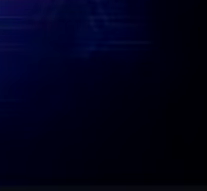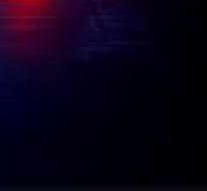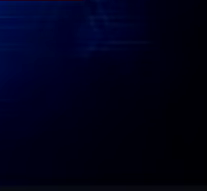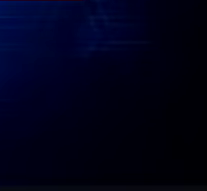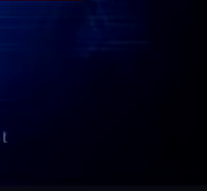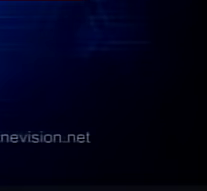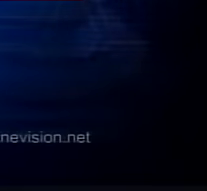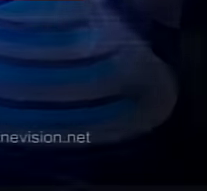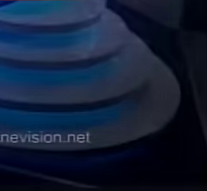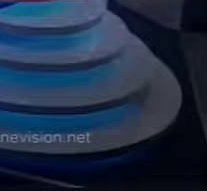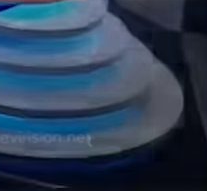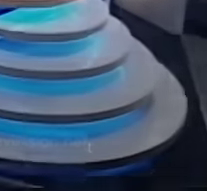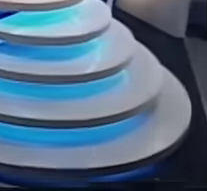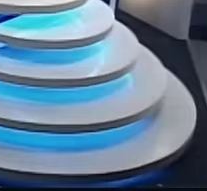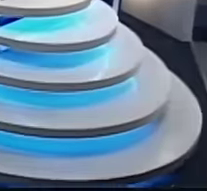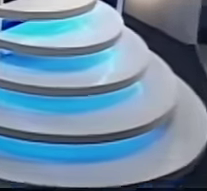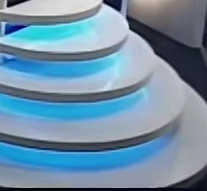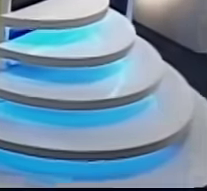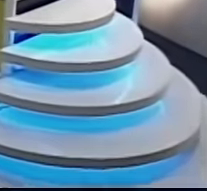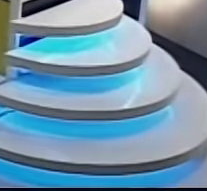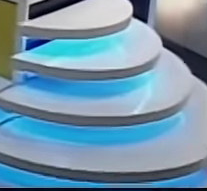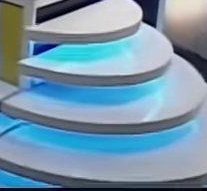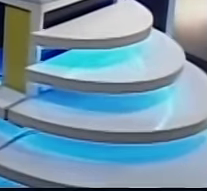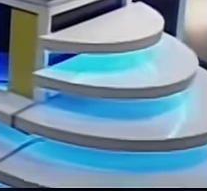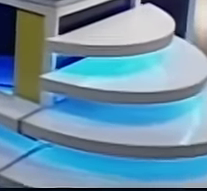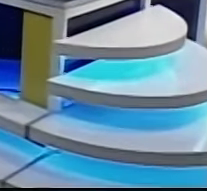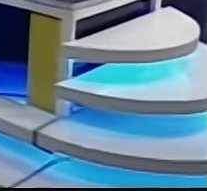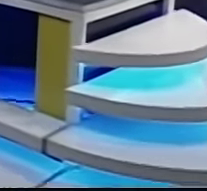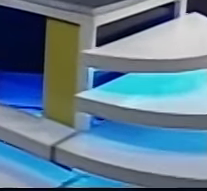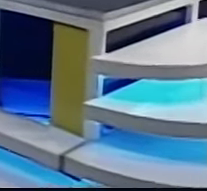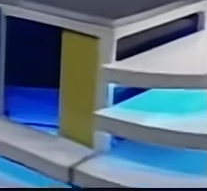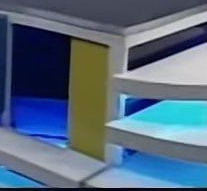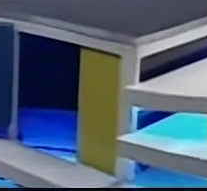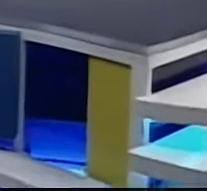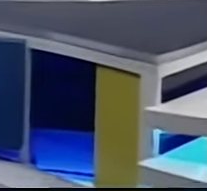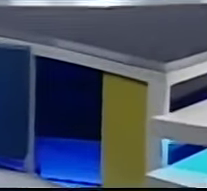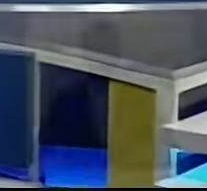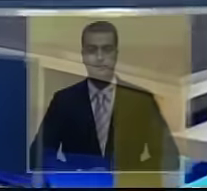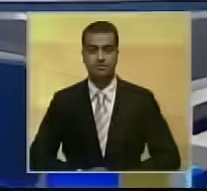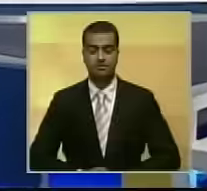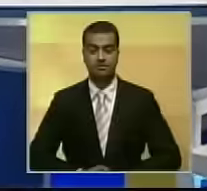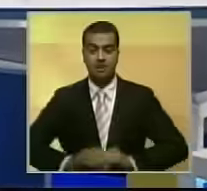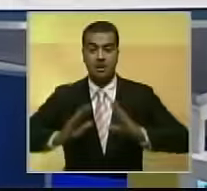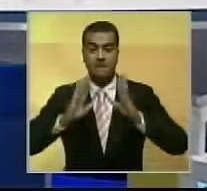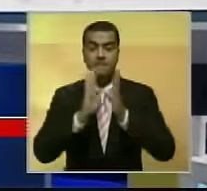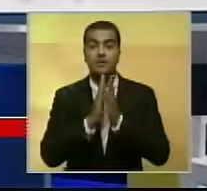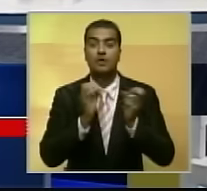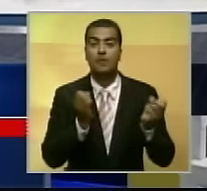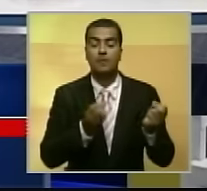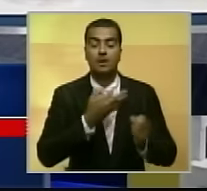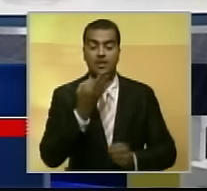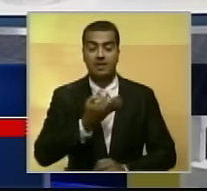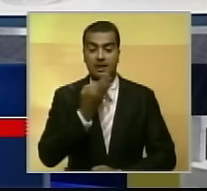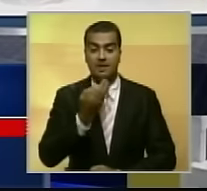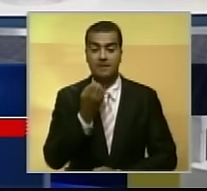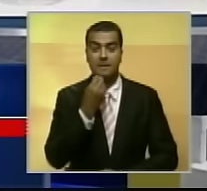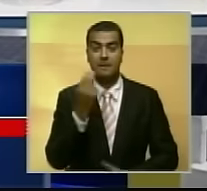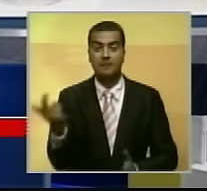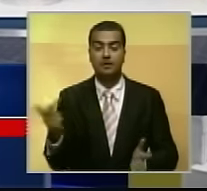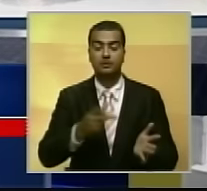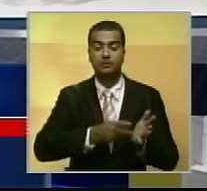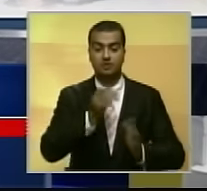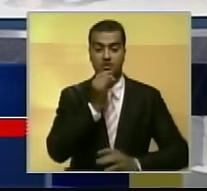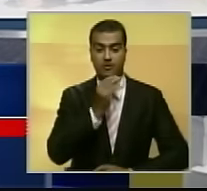Noticiero Venevisión, información justa y balanceada. ¿Qué tal, amigos? Tengan todos muy buenas tardes y sean bienvenidos a la